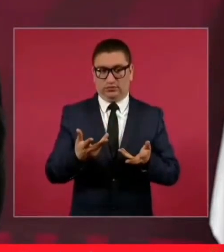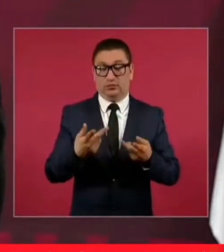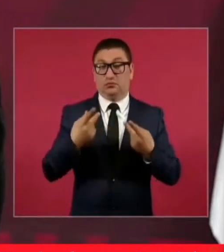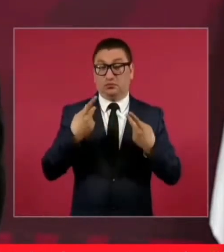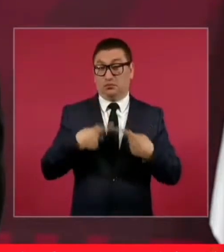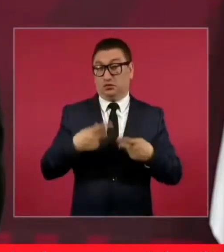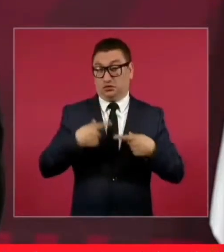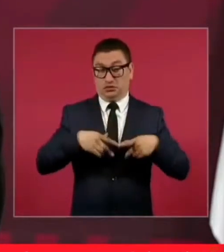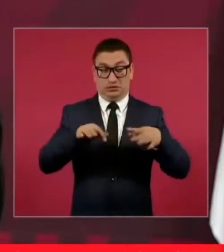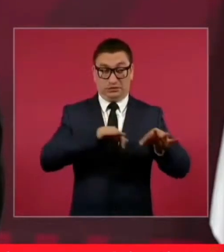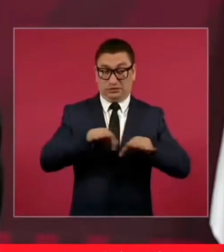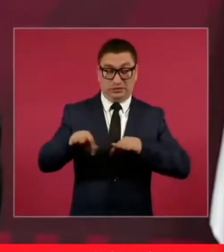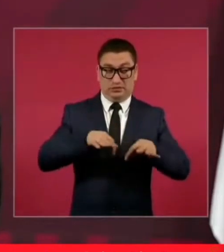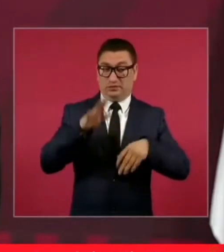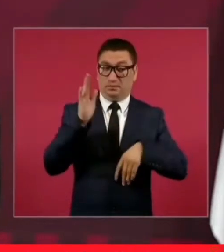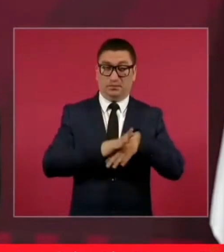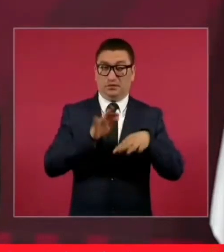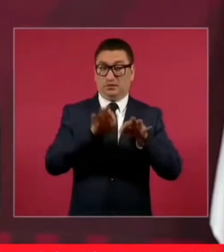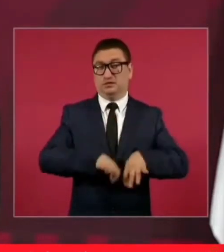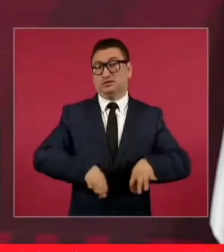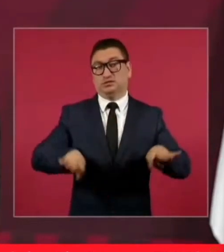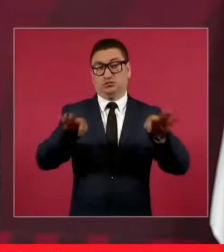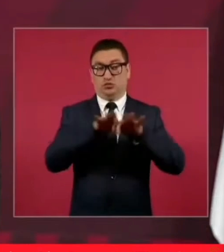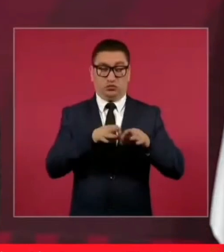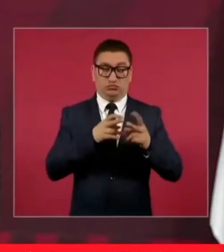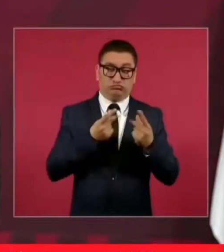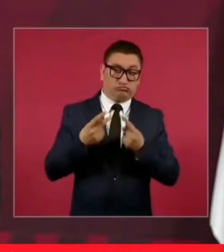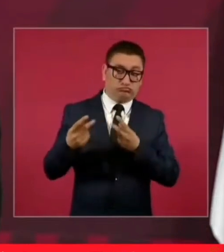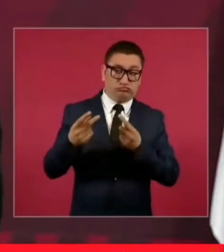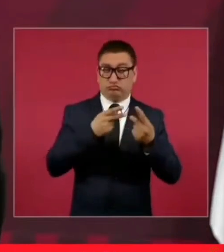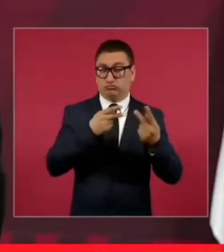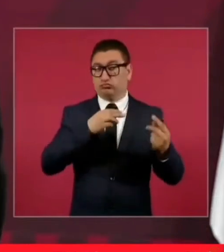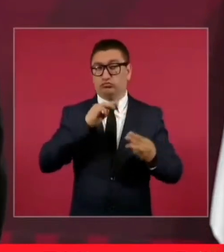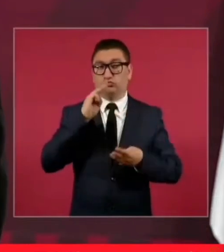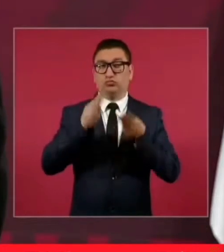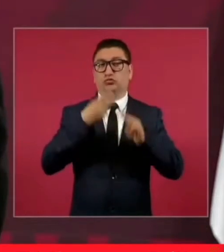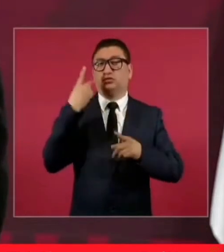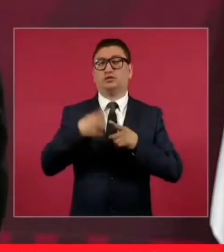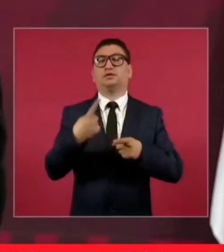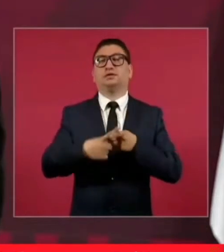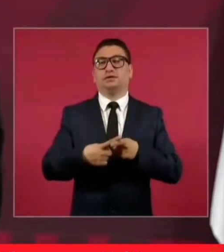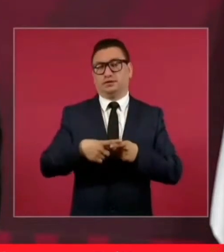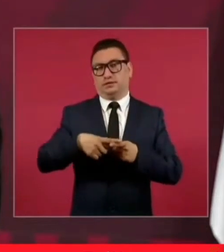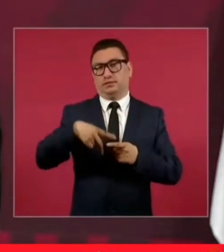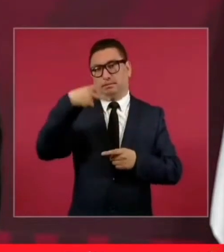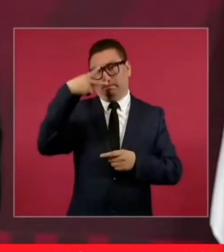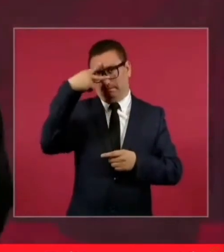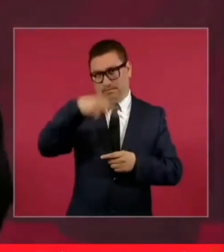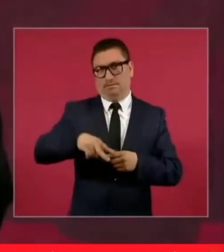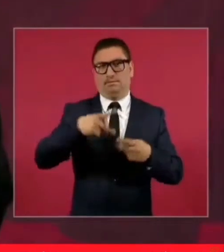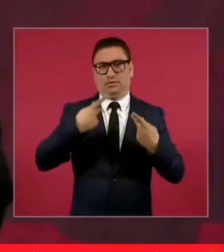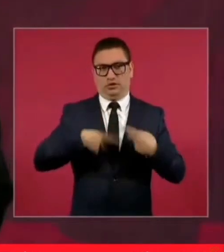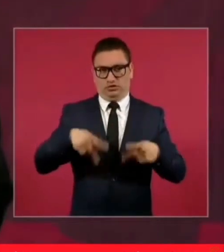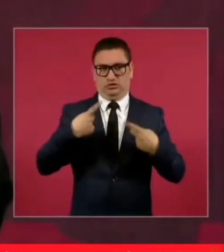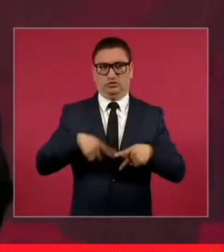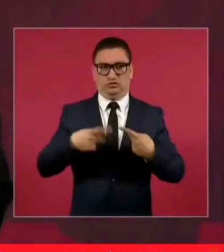más importantes del mundo, los más laboriosos del mundo, los mexicanos.